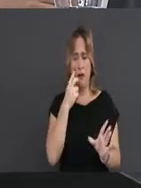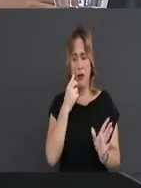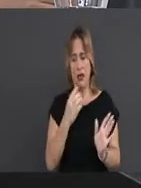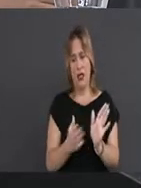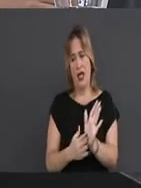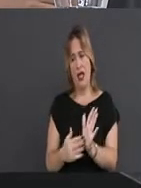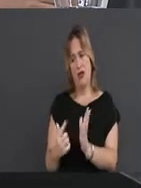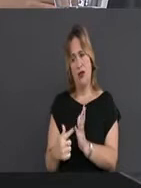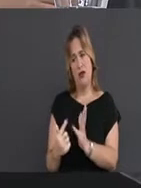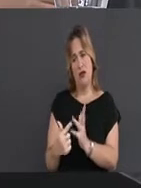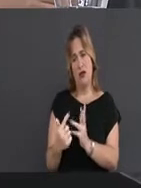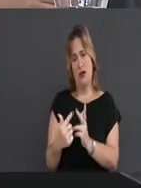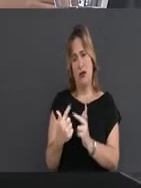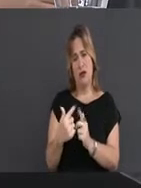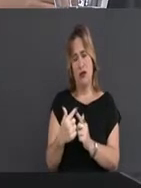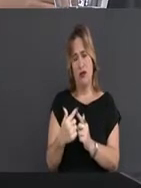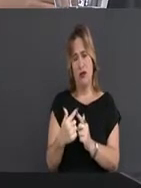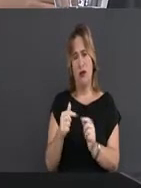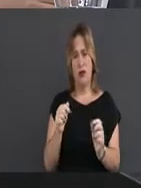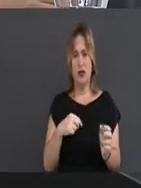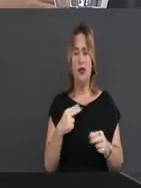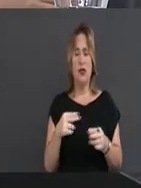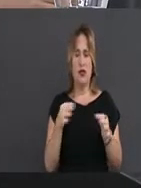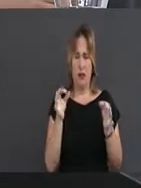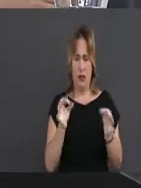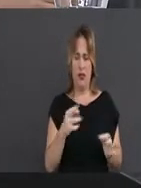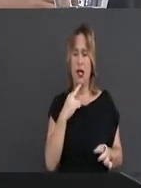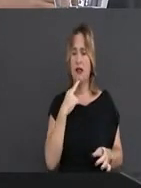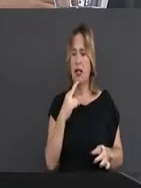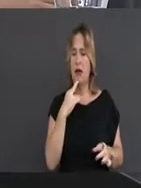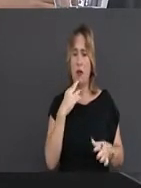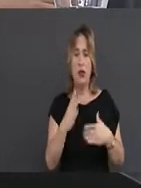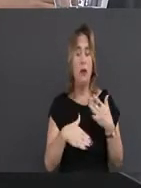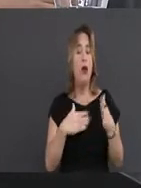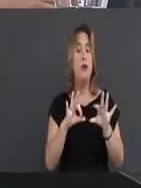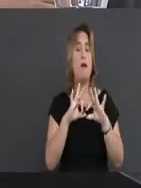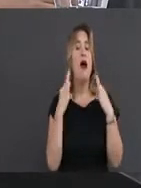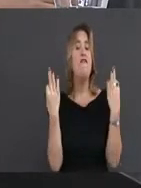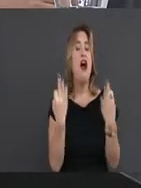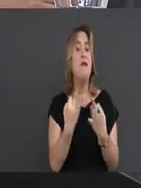tengo esto así. Eso verdaderamente tiene un